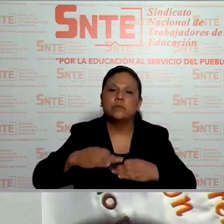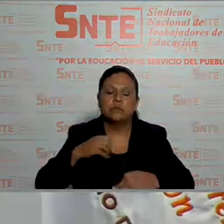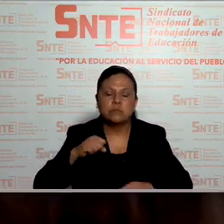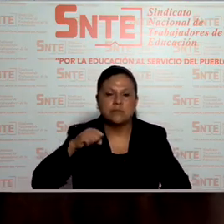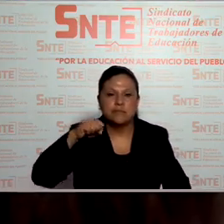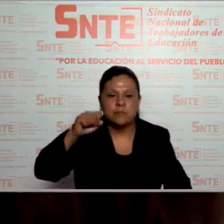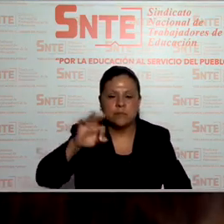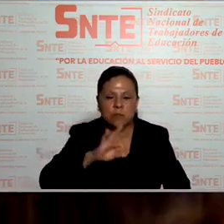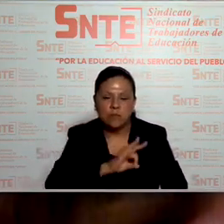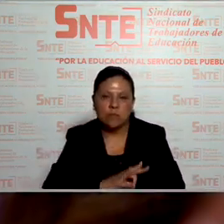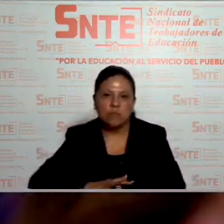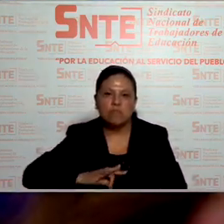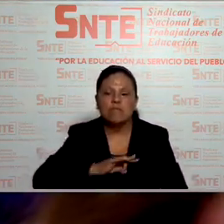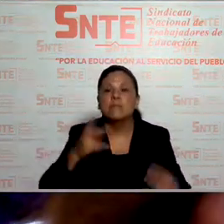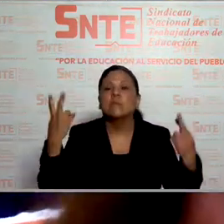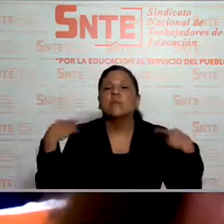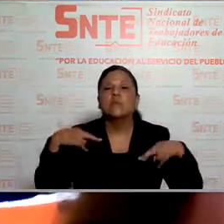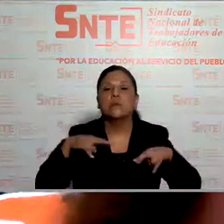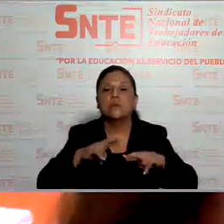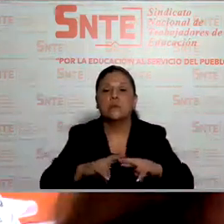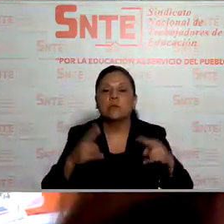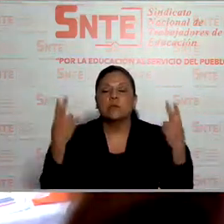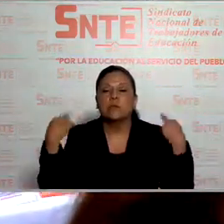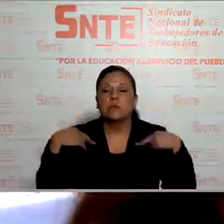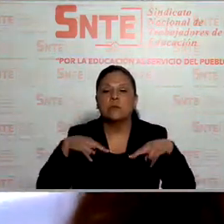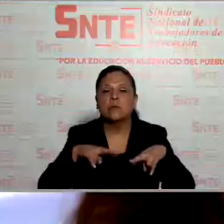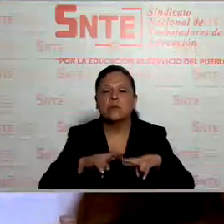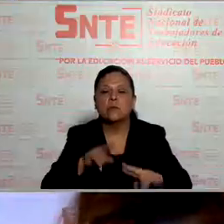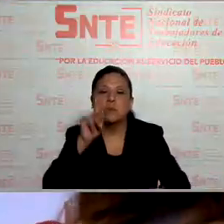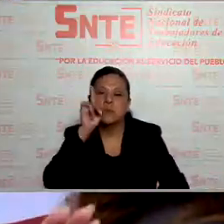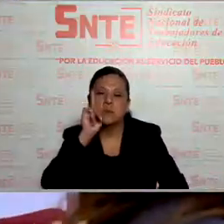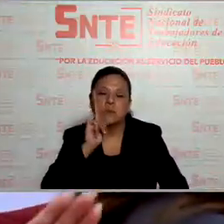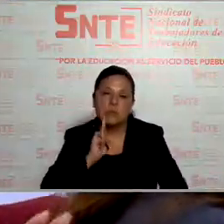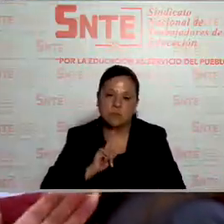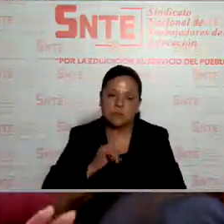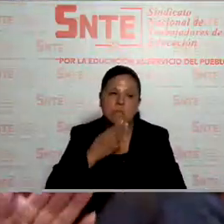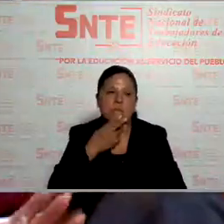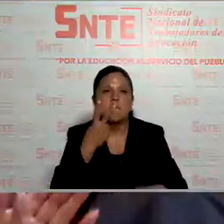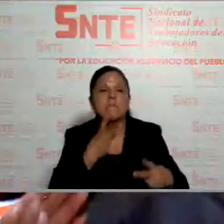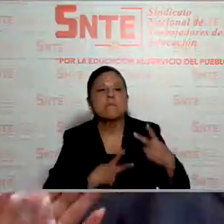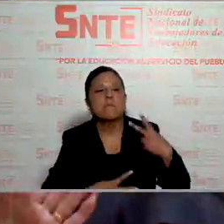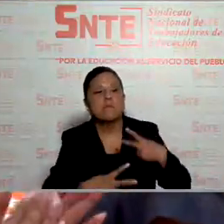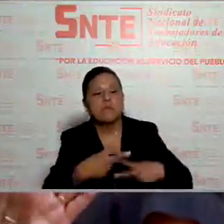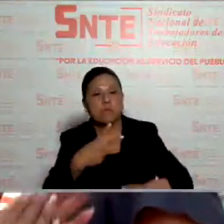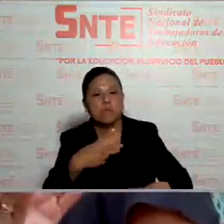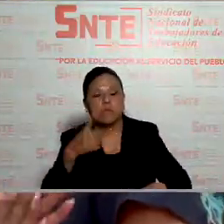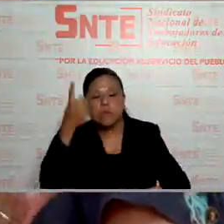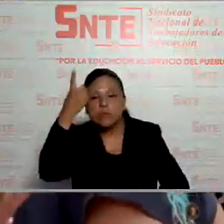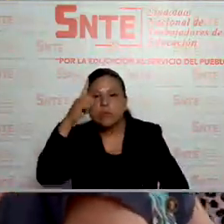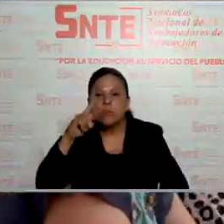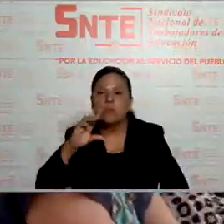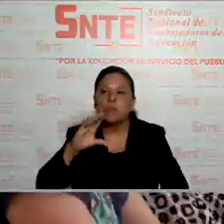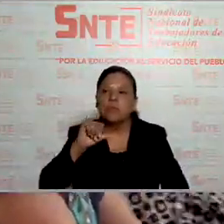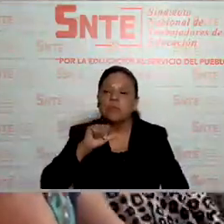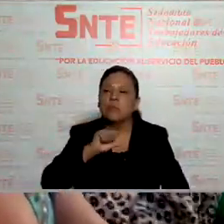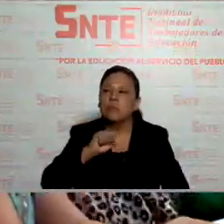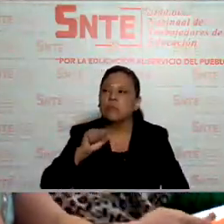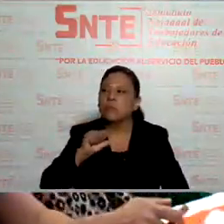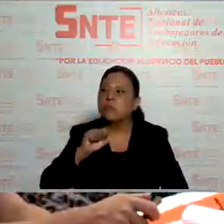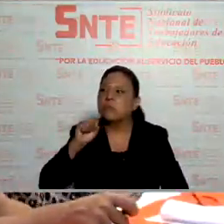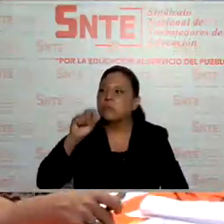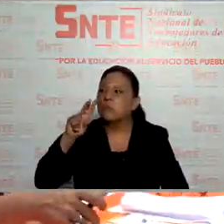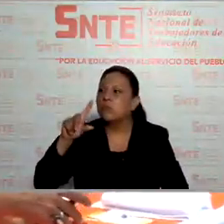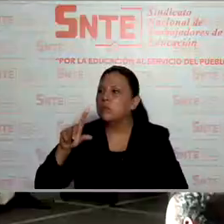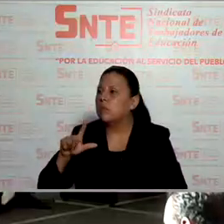maestros. Bienvenido, sea usted muy bienvenido, doctor Casasús. Muchas